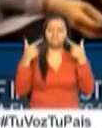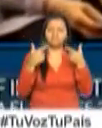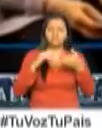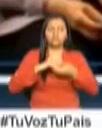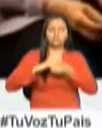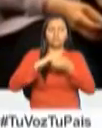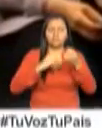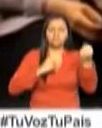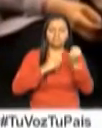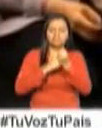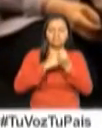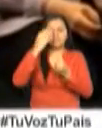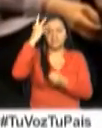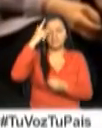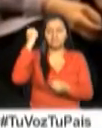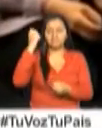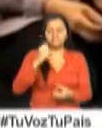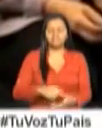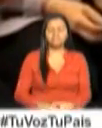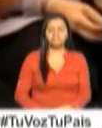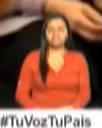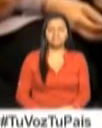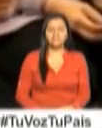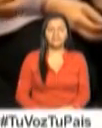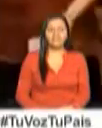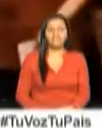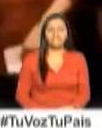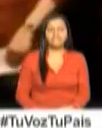solidaridad con Dilma Rousseff.